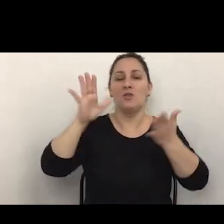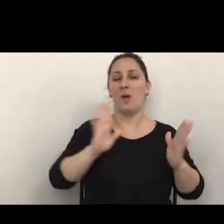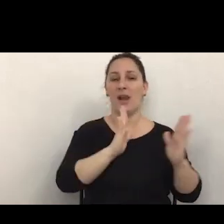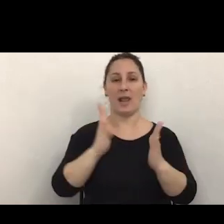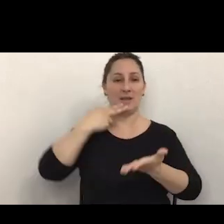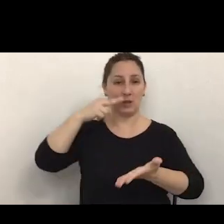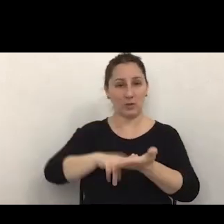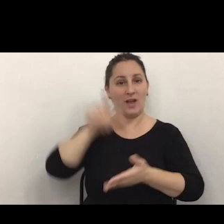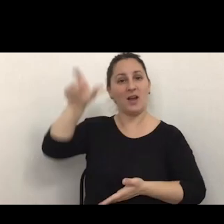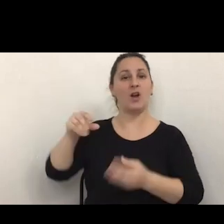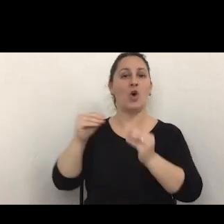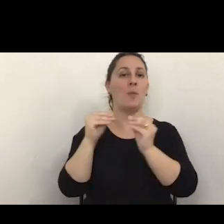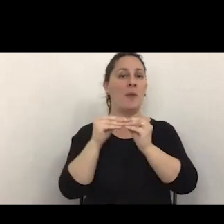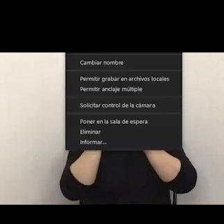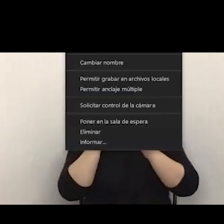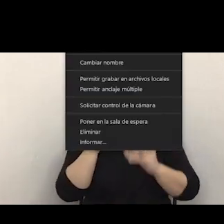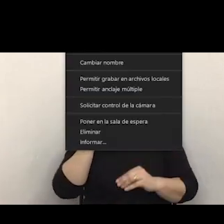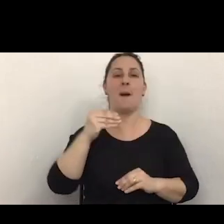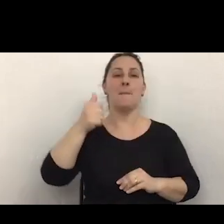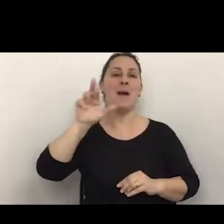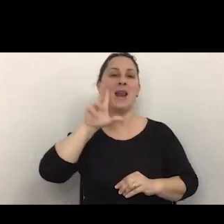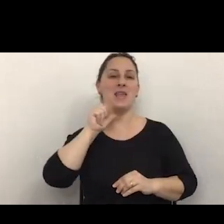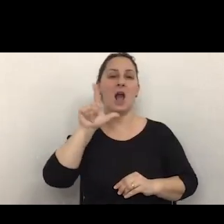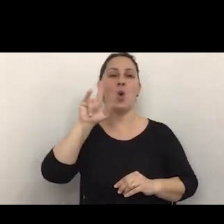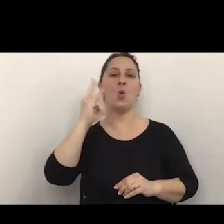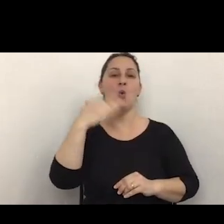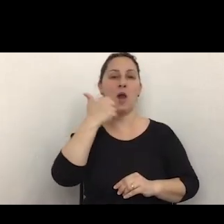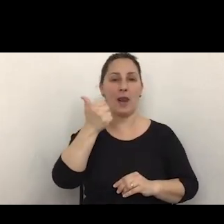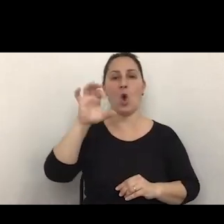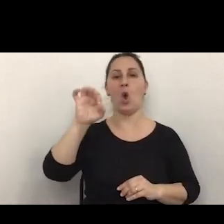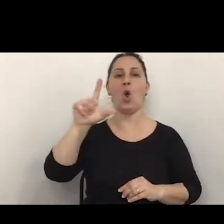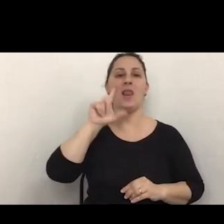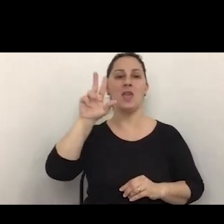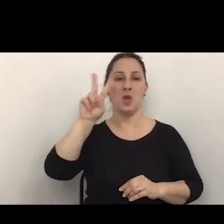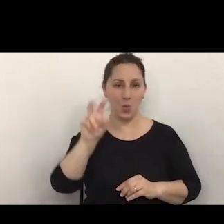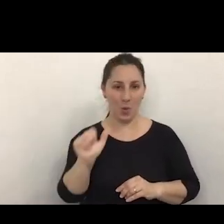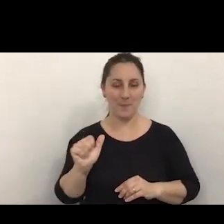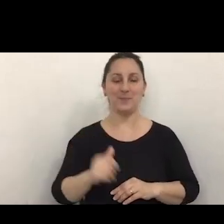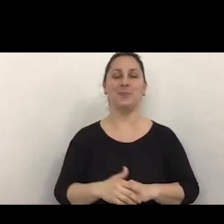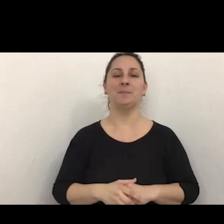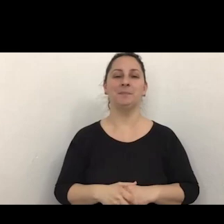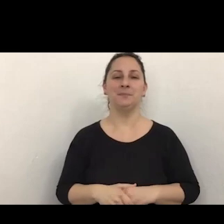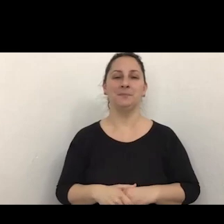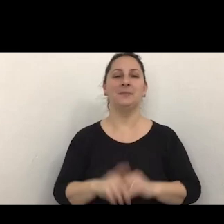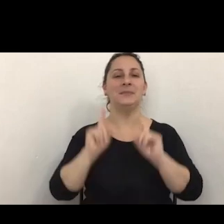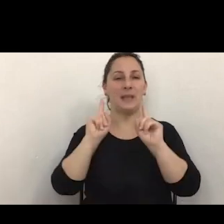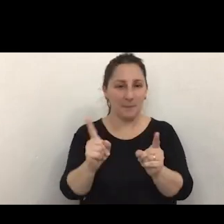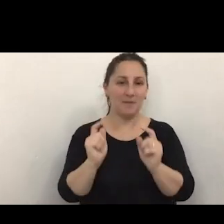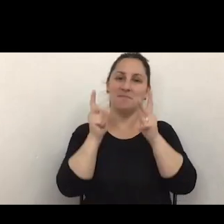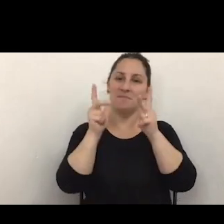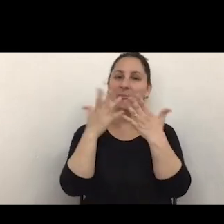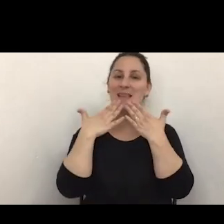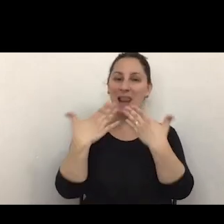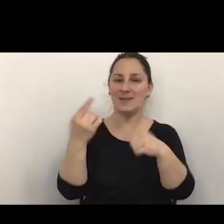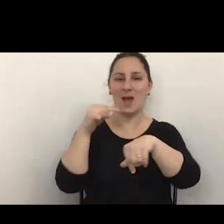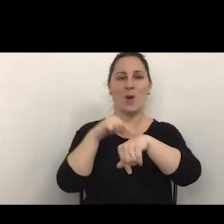de nuestra compañera, la doctora María Luján Rodríguez Oliva, a quien también le agradezco, la verdad, haberse hecho